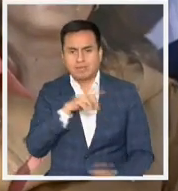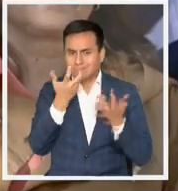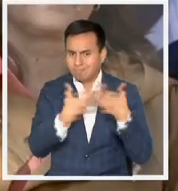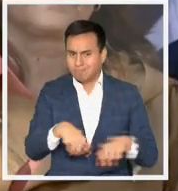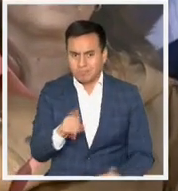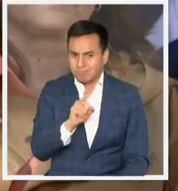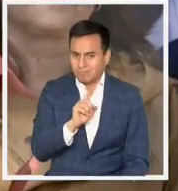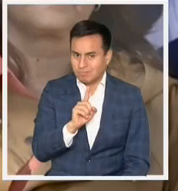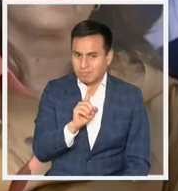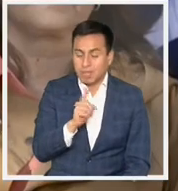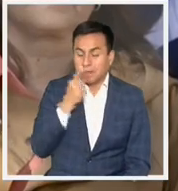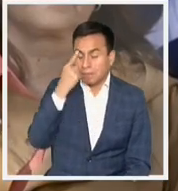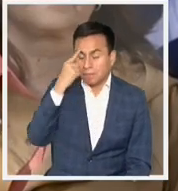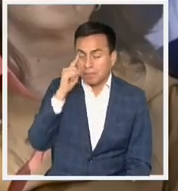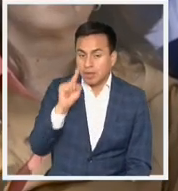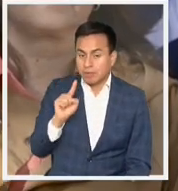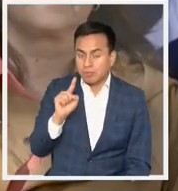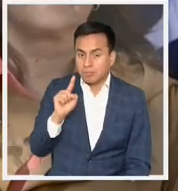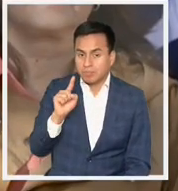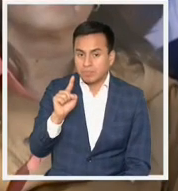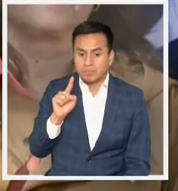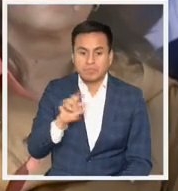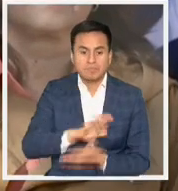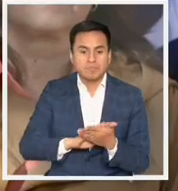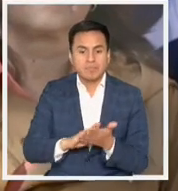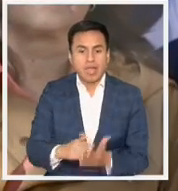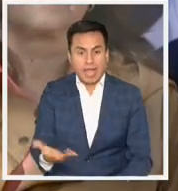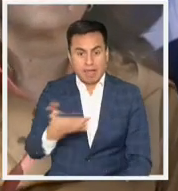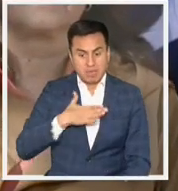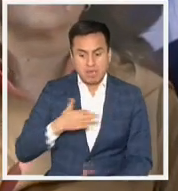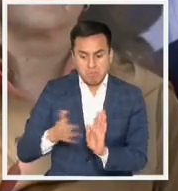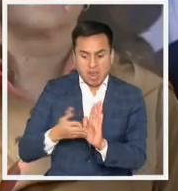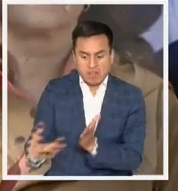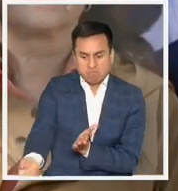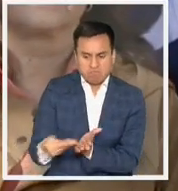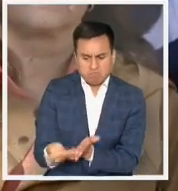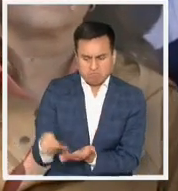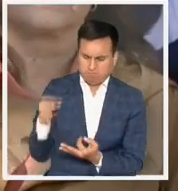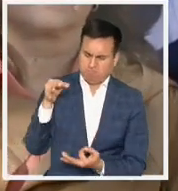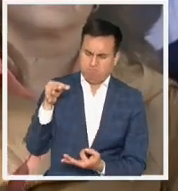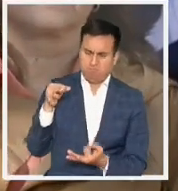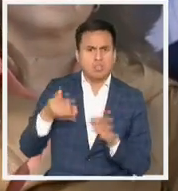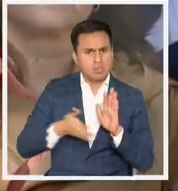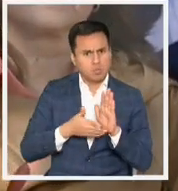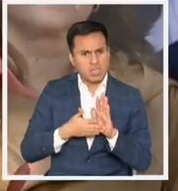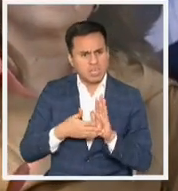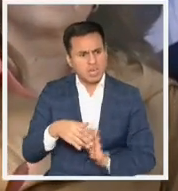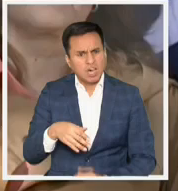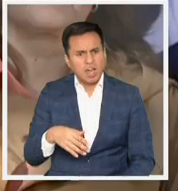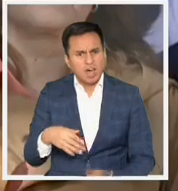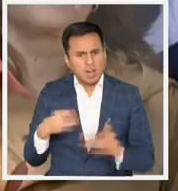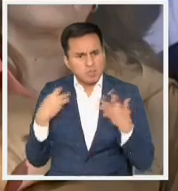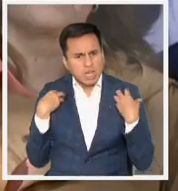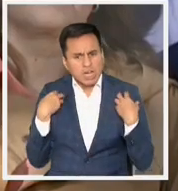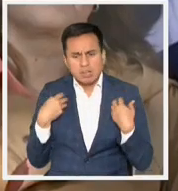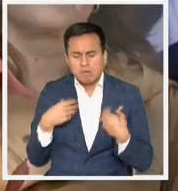culpable. Pero si llegan a mí antecedentes que demuestran que hay una responsabilidad,